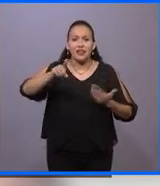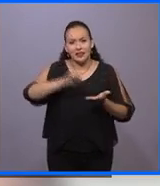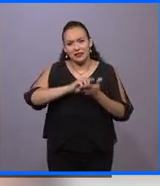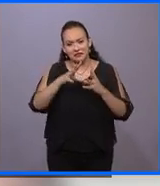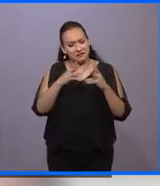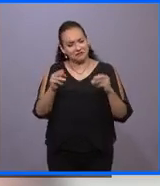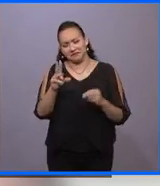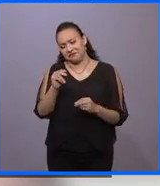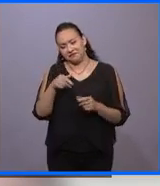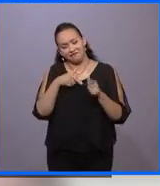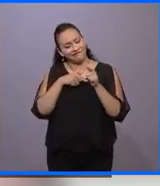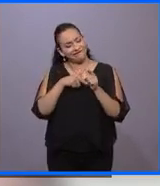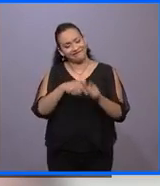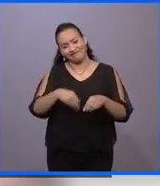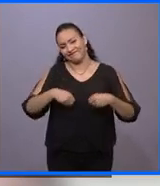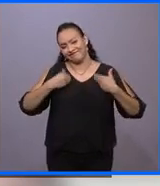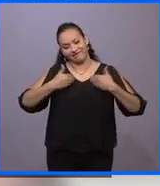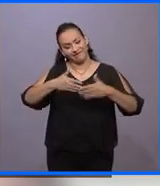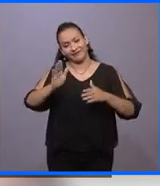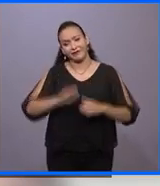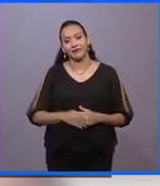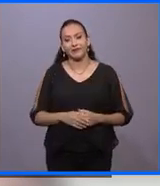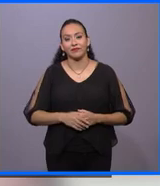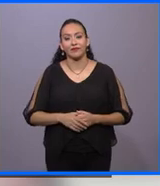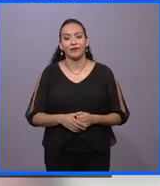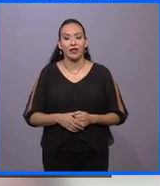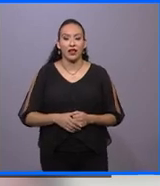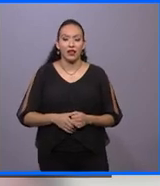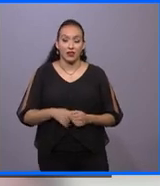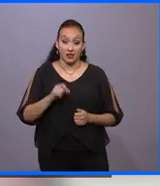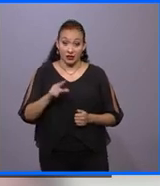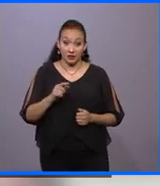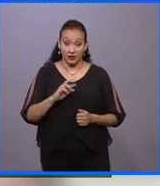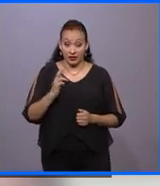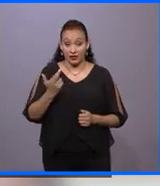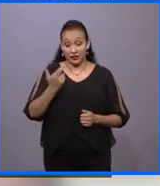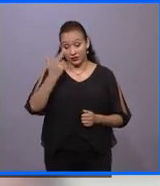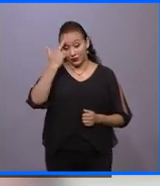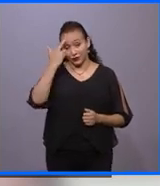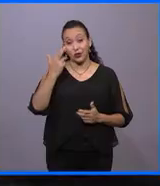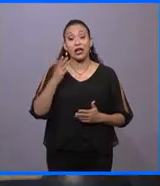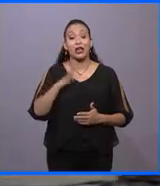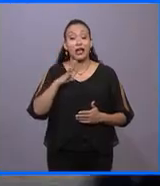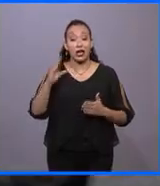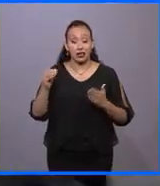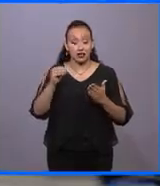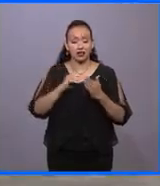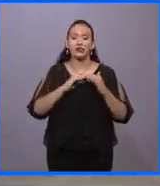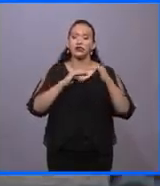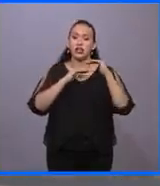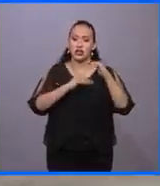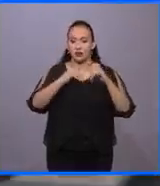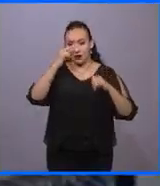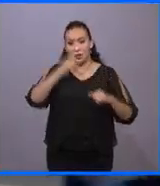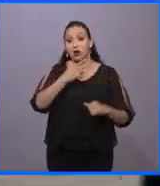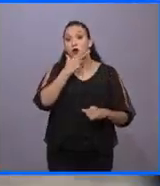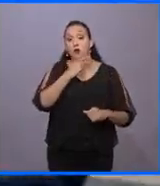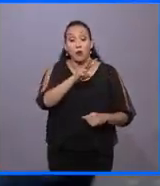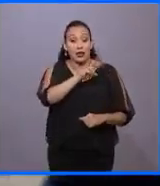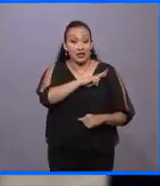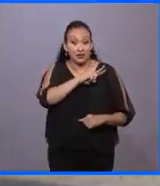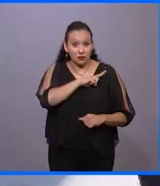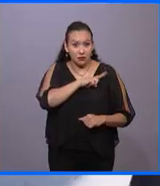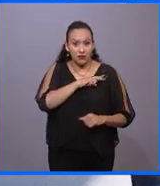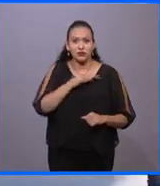pudiera desaparecer. Destacó además que ha quedado rebasado en sede jurisdiccional la restricción para que hombres viudos tuvieran